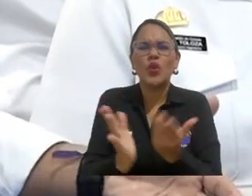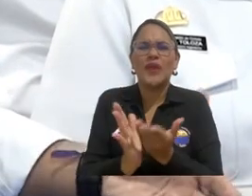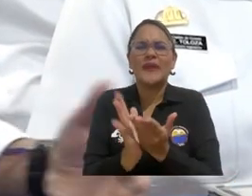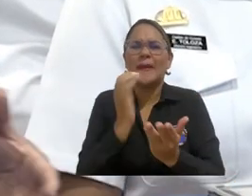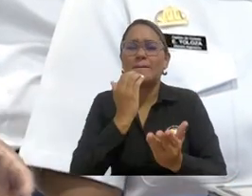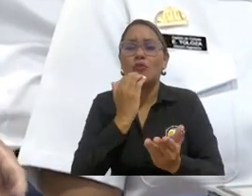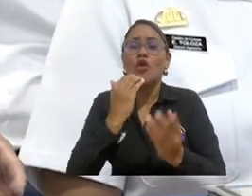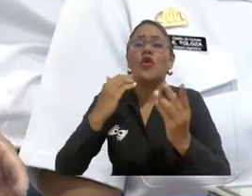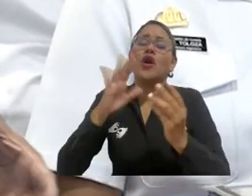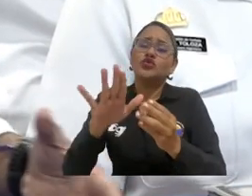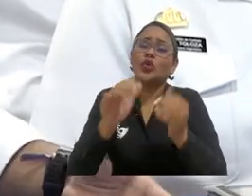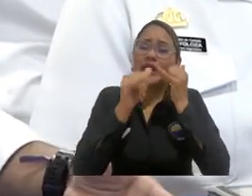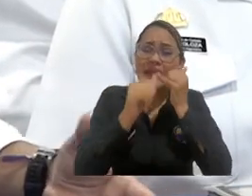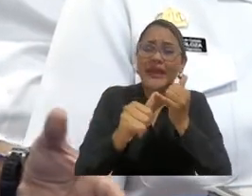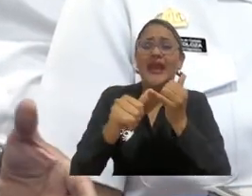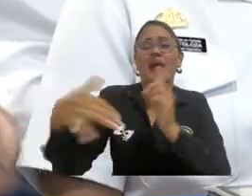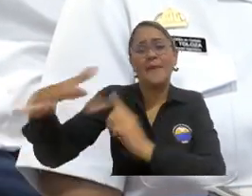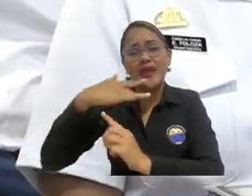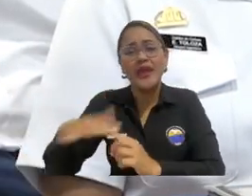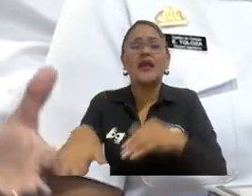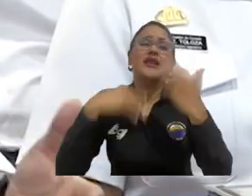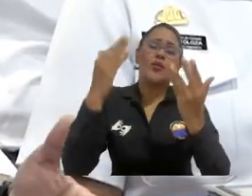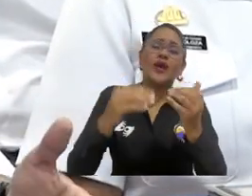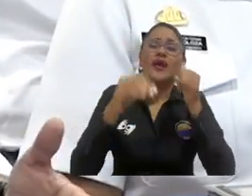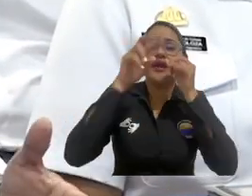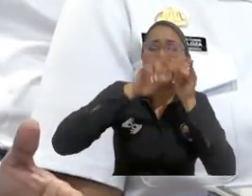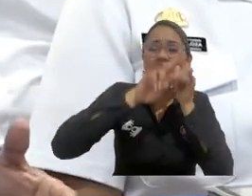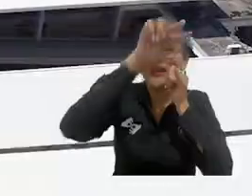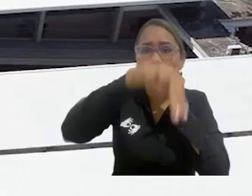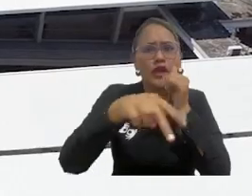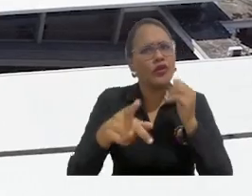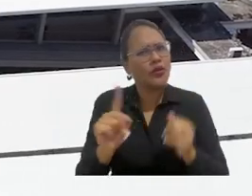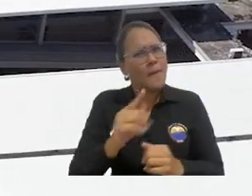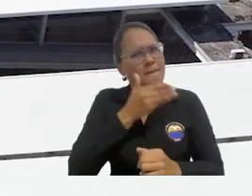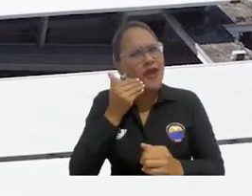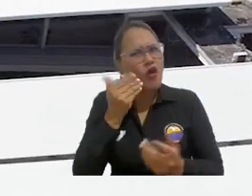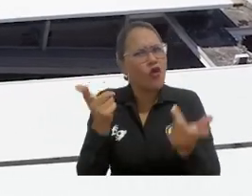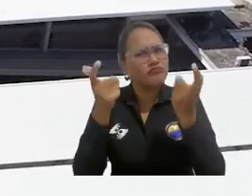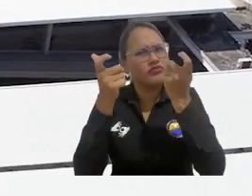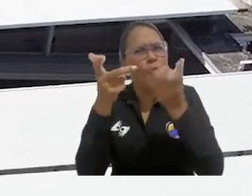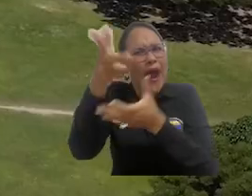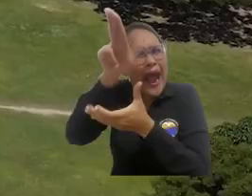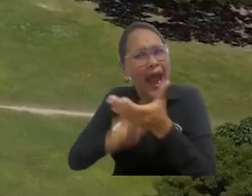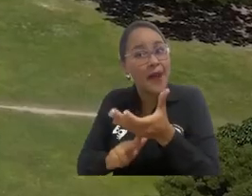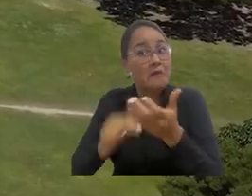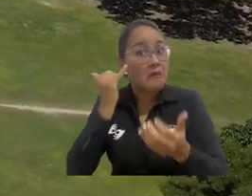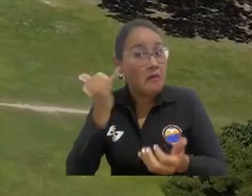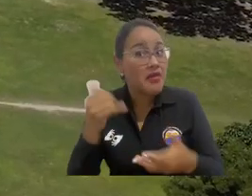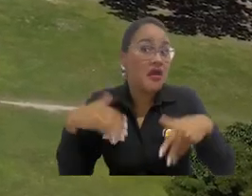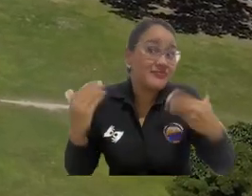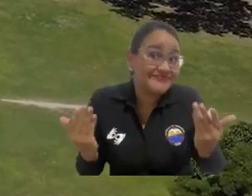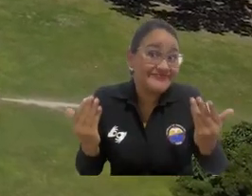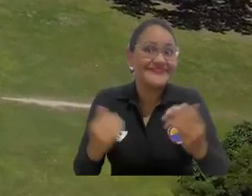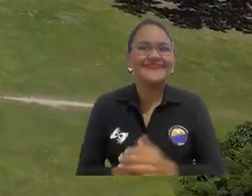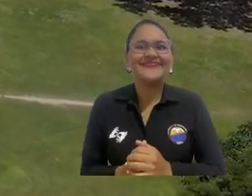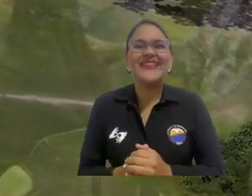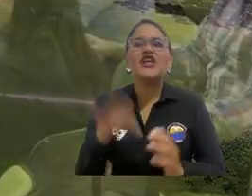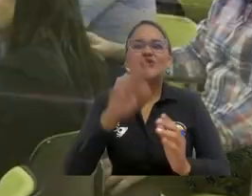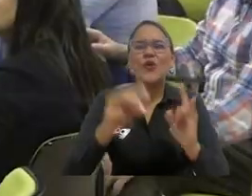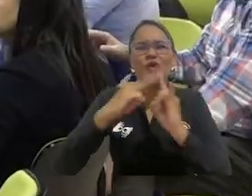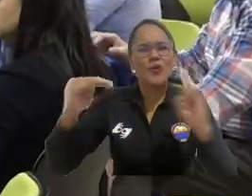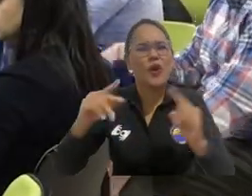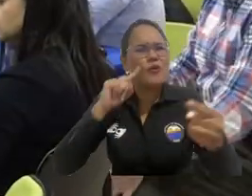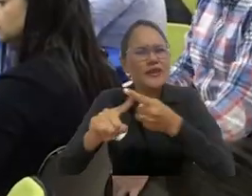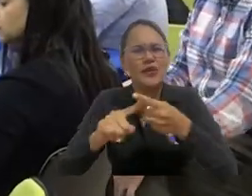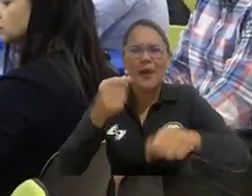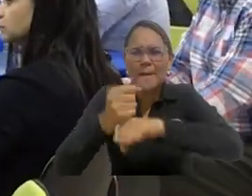luego civil, sino que haya una posibilidad de tener lo mejor de ambos mundos? Para Unimagdalena es importante acoger este tipo de escenarios en